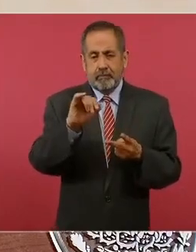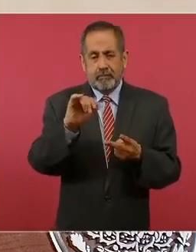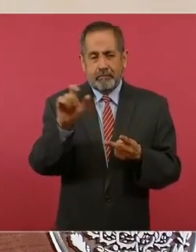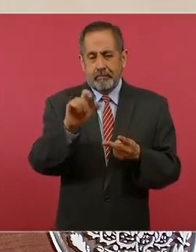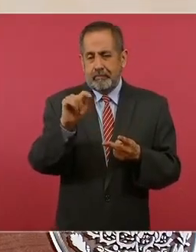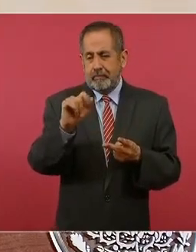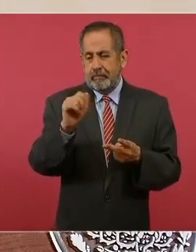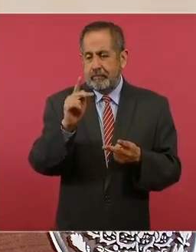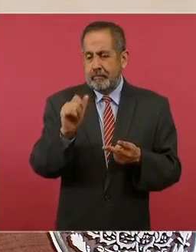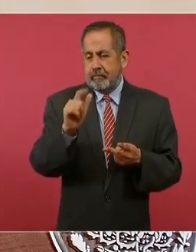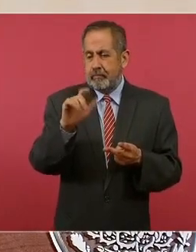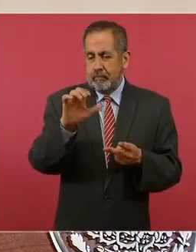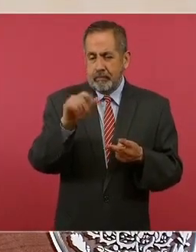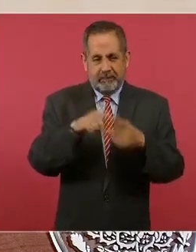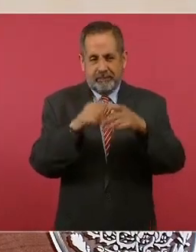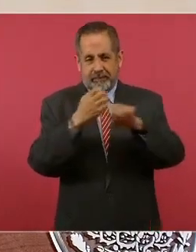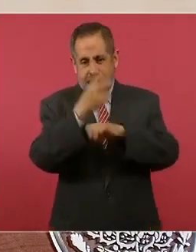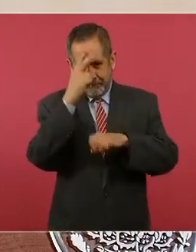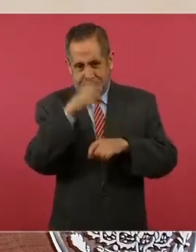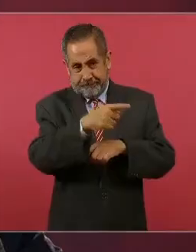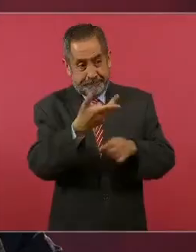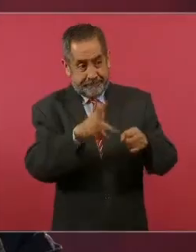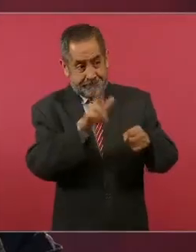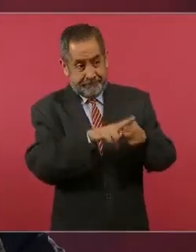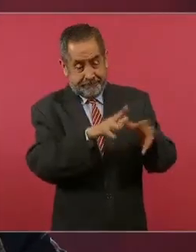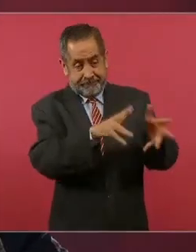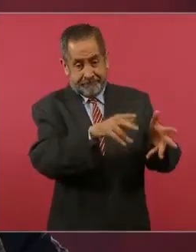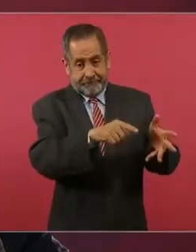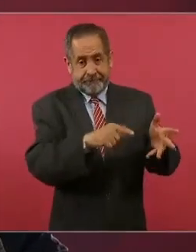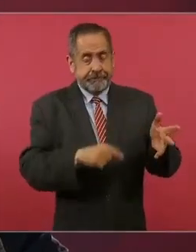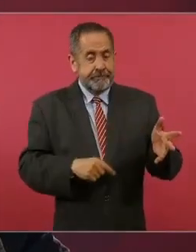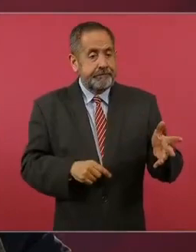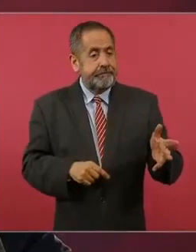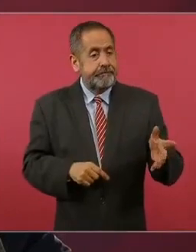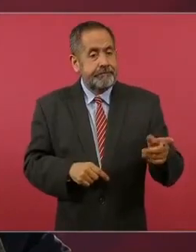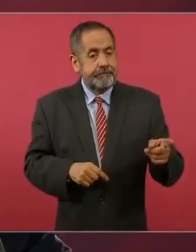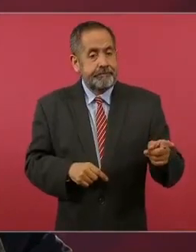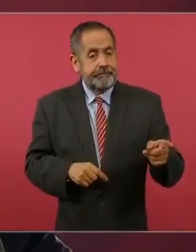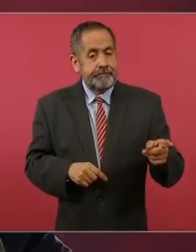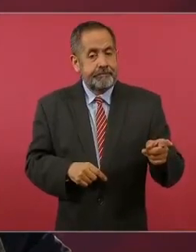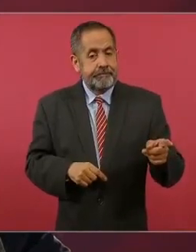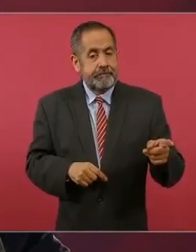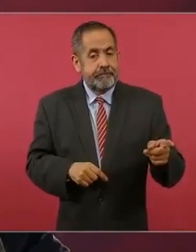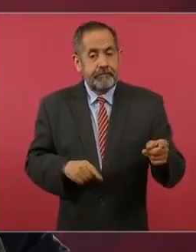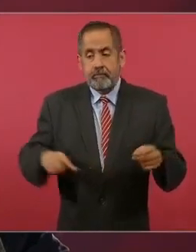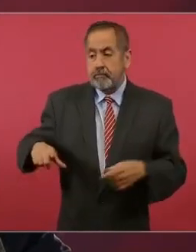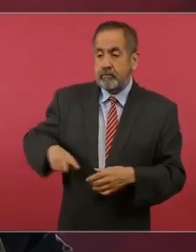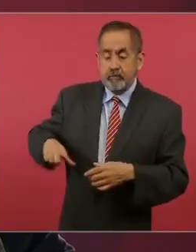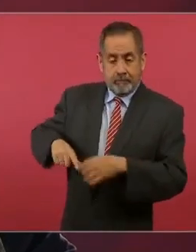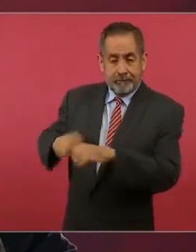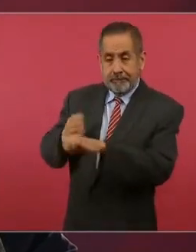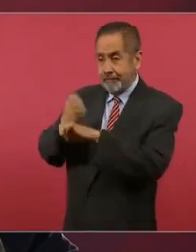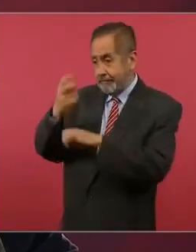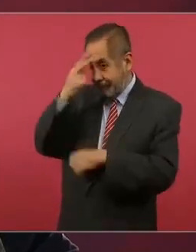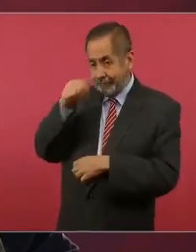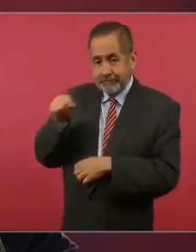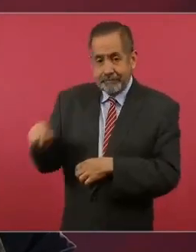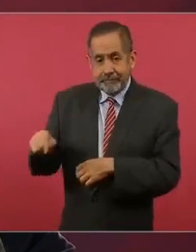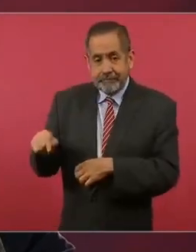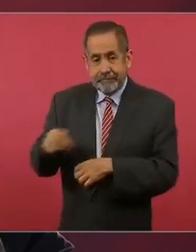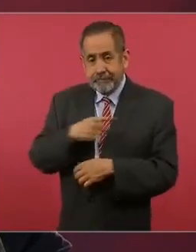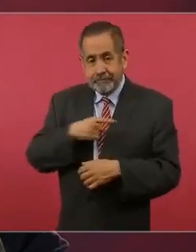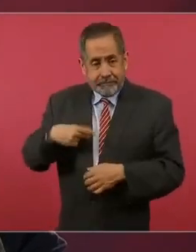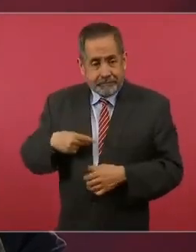México, en donde el gobierno del Estado de México tiene